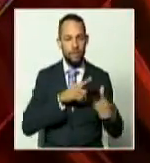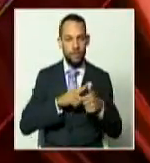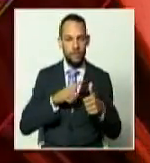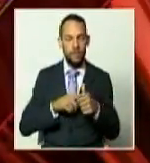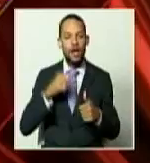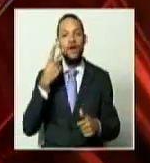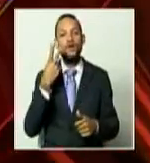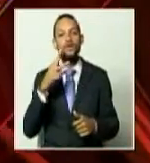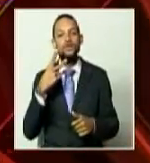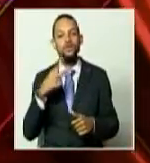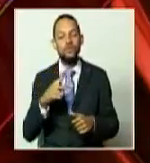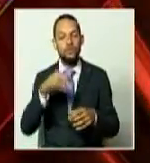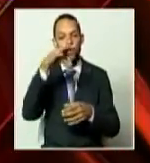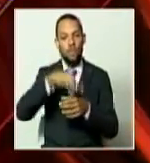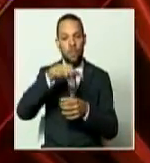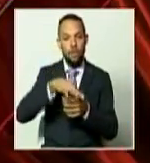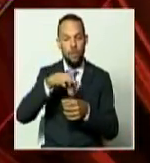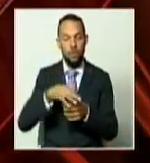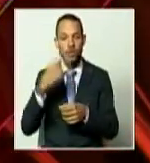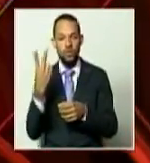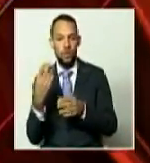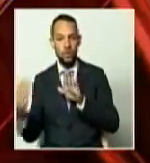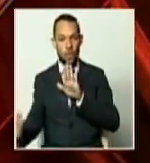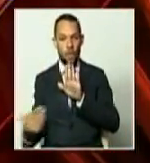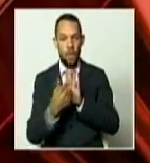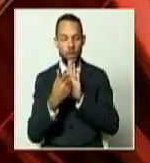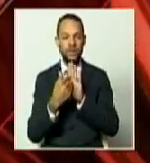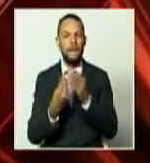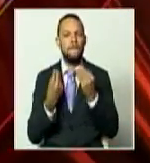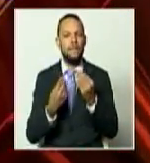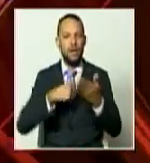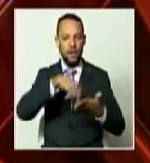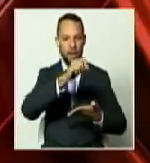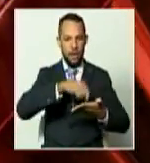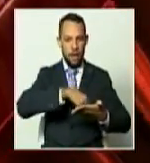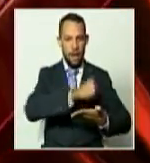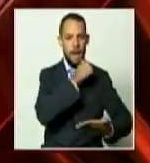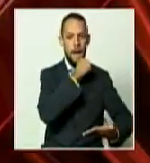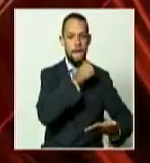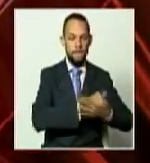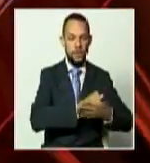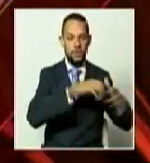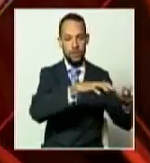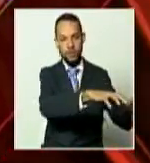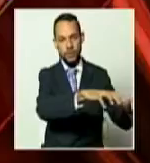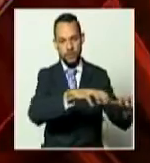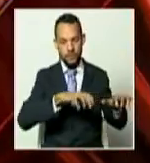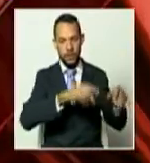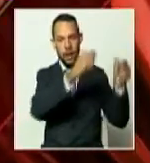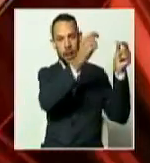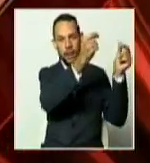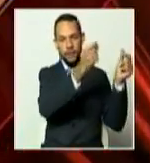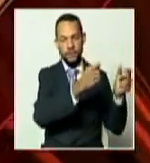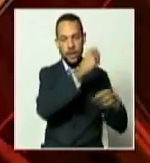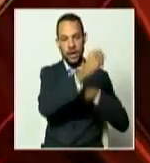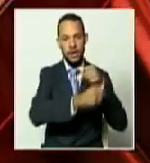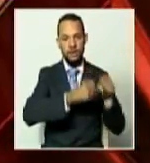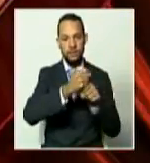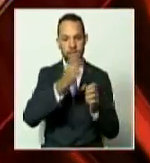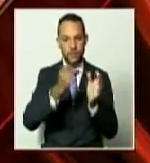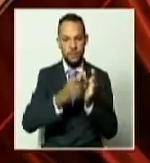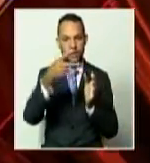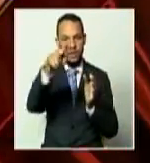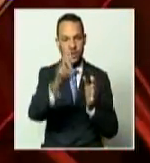12 votos a favor y solo 2 en contra fueron suficientes para aprobar en el primer debate de la Asamblea el presupuesto de Caldas para el